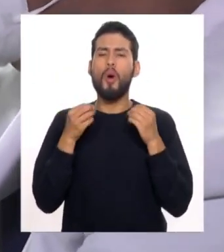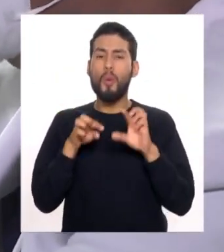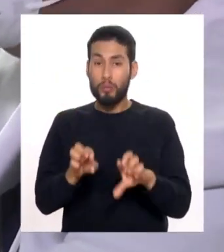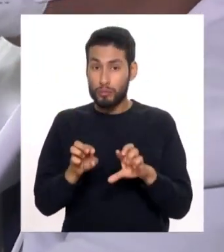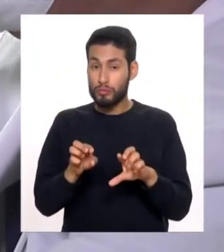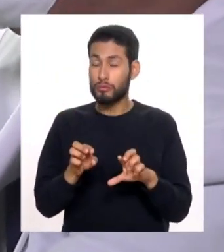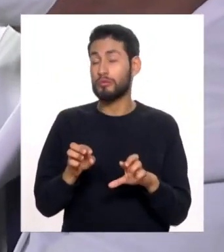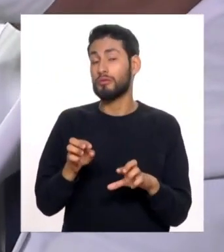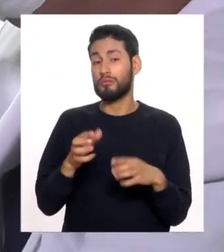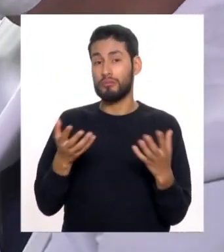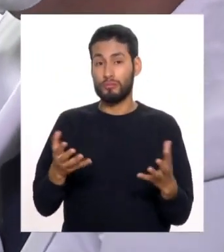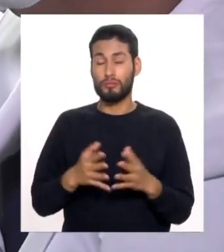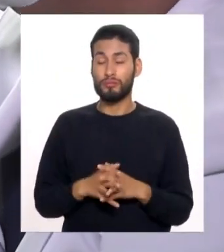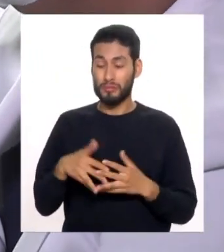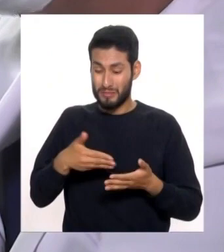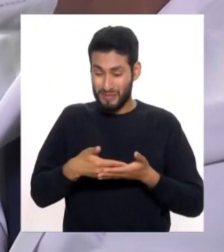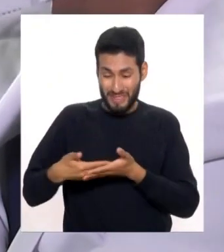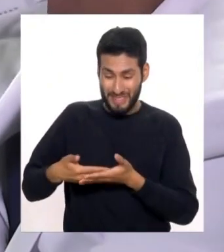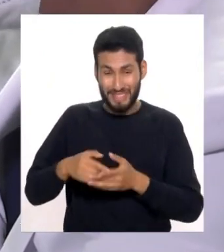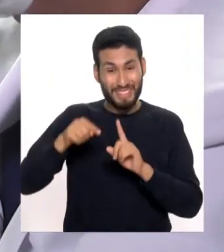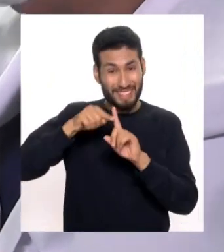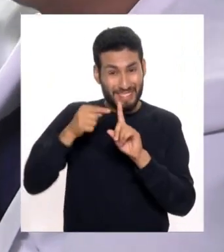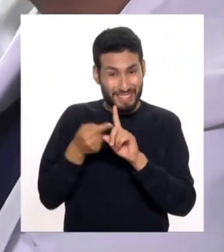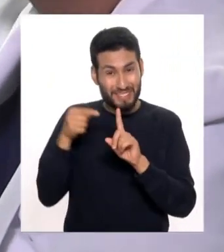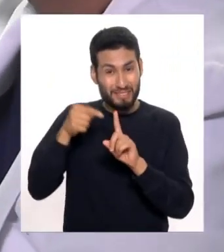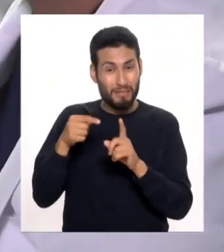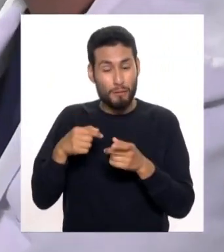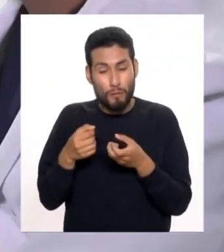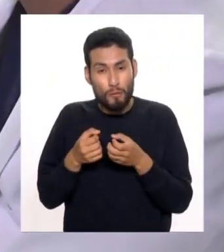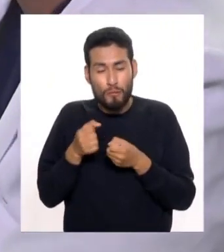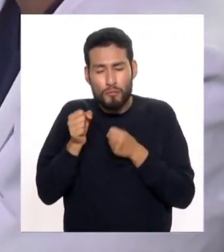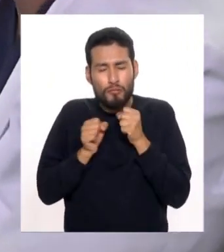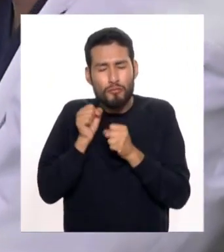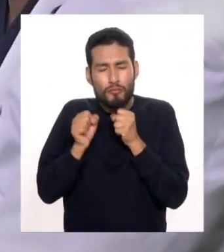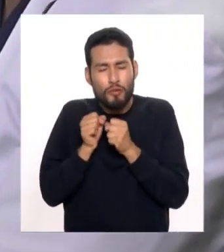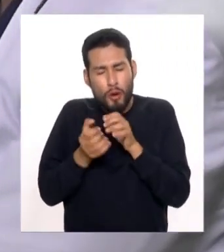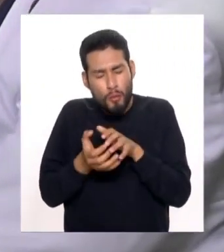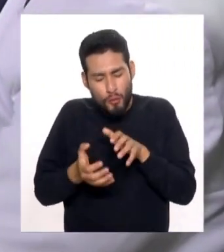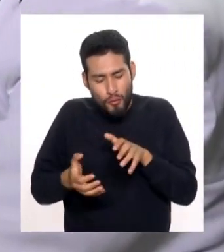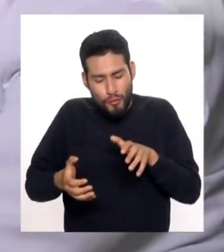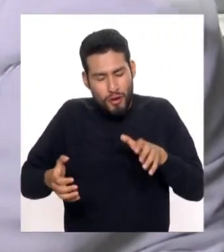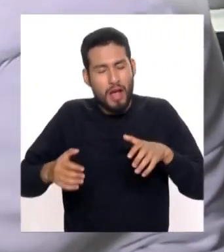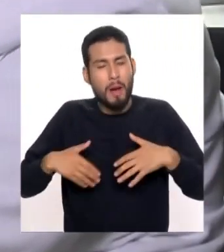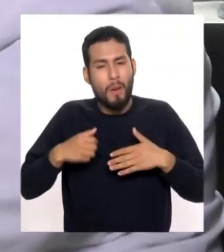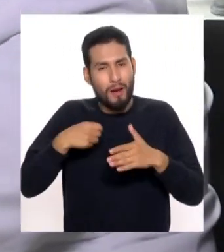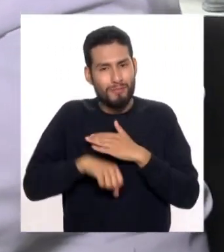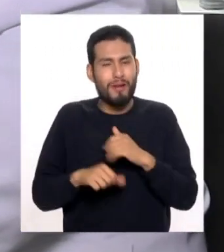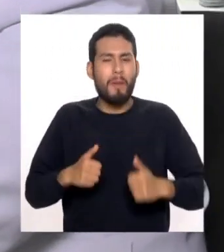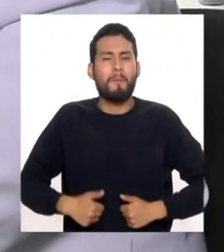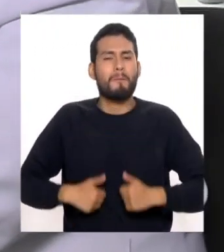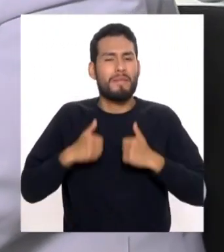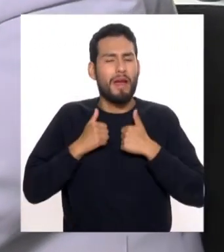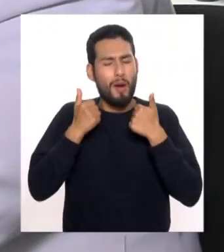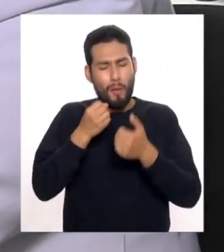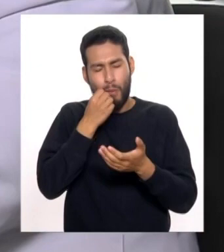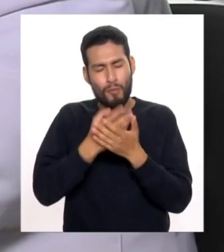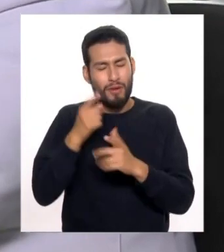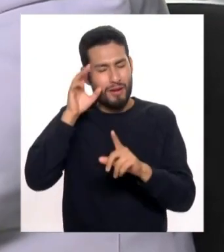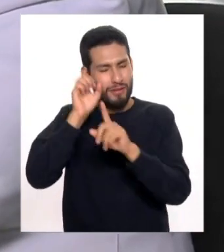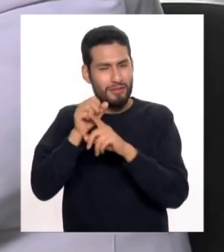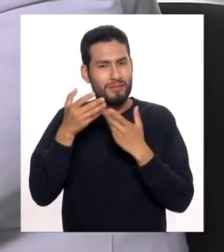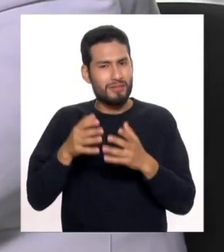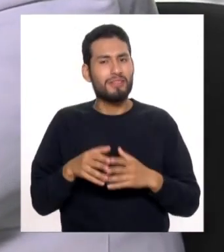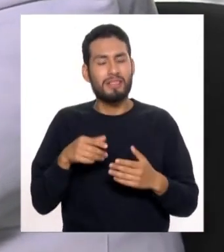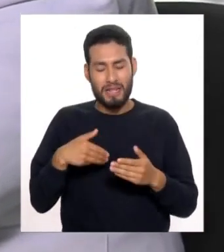oportunidades a un bebé en formación para realmente darle una expectativa de vida de cosas que podrían ser un éxitus letalis